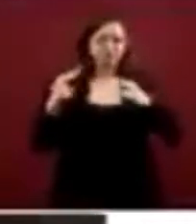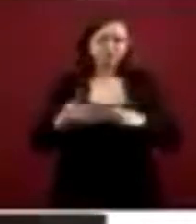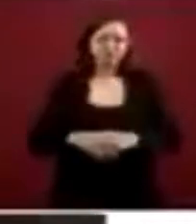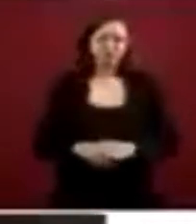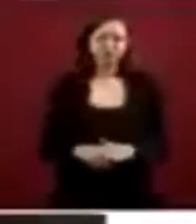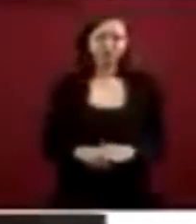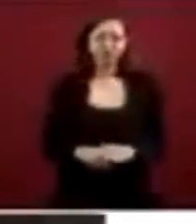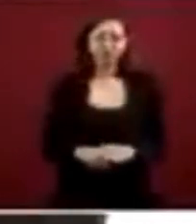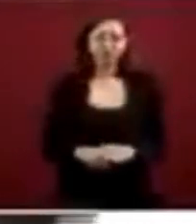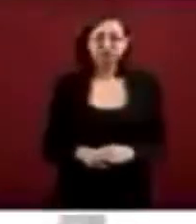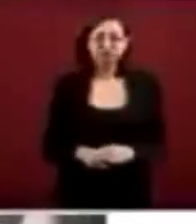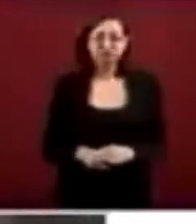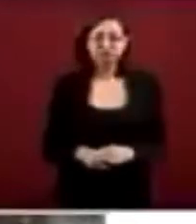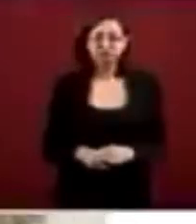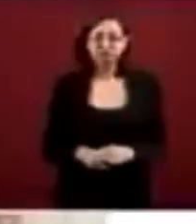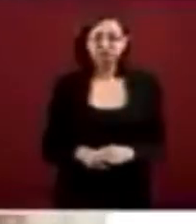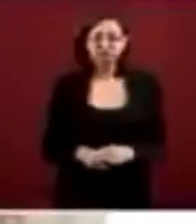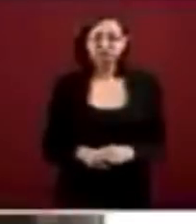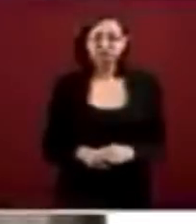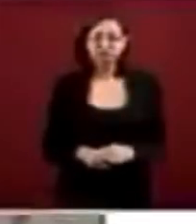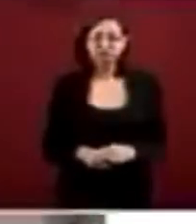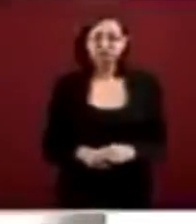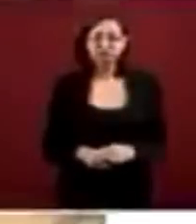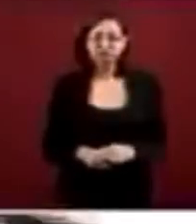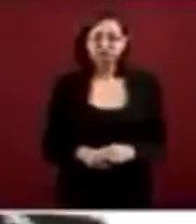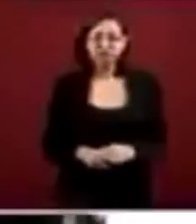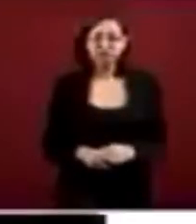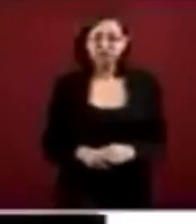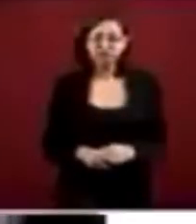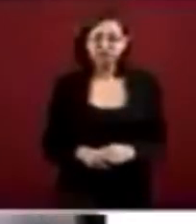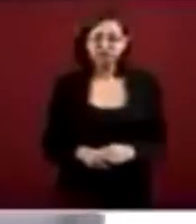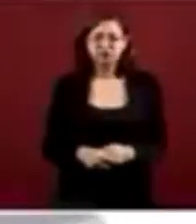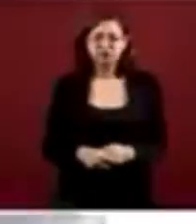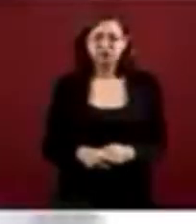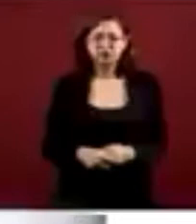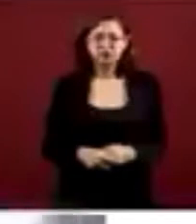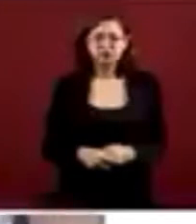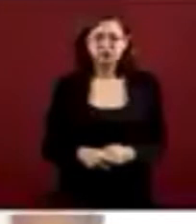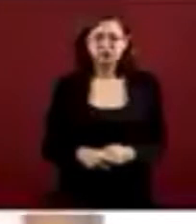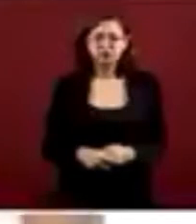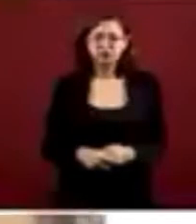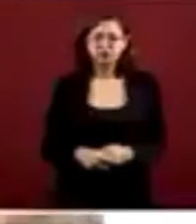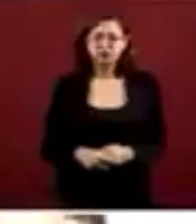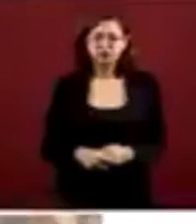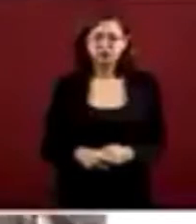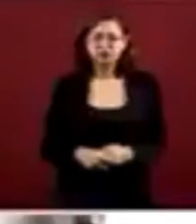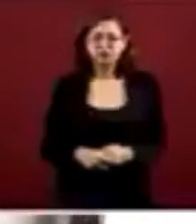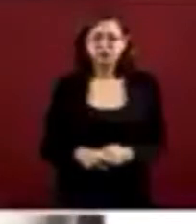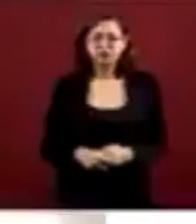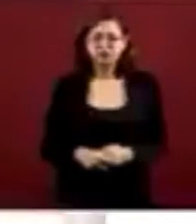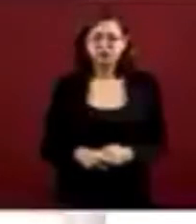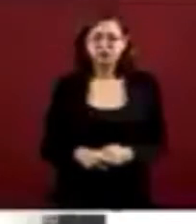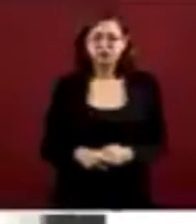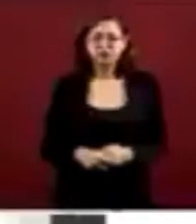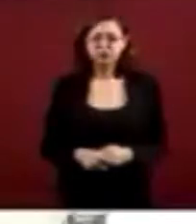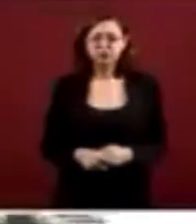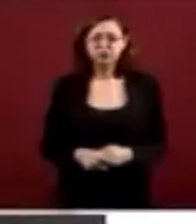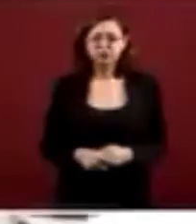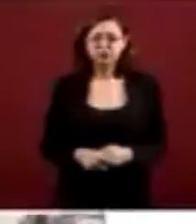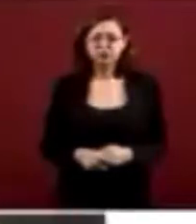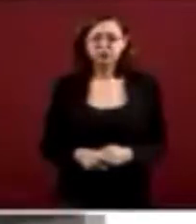Enseña tus manos, hermano. Ven, tranquilo, tranquilo, señor. Ven, tranquilo, venga, tranquilo, salga aquí, venga,